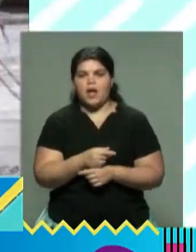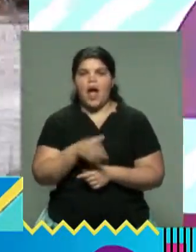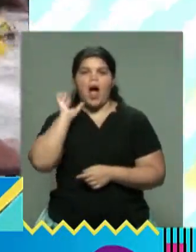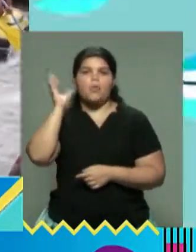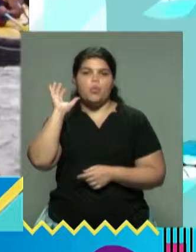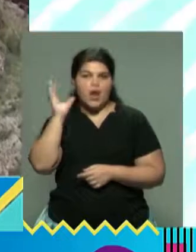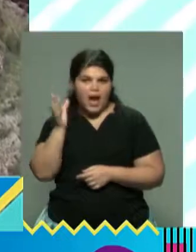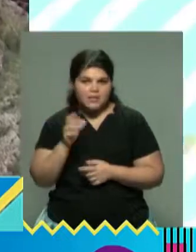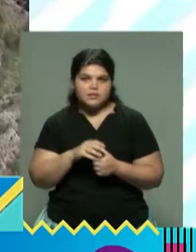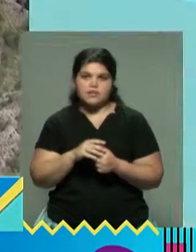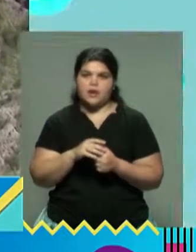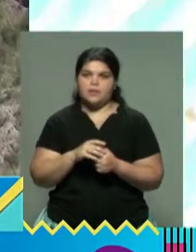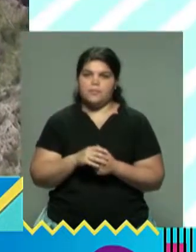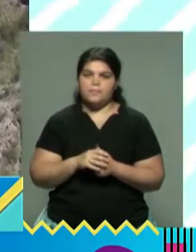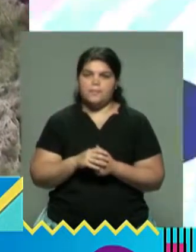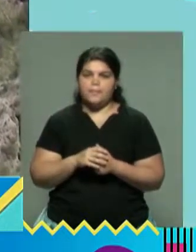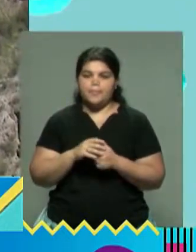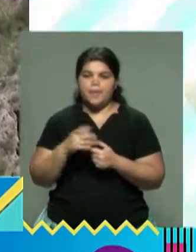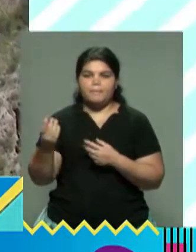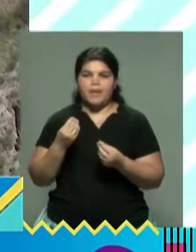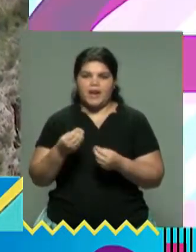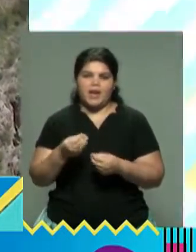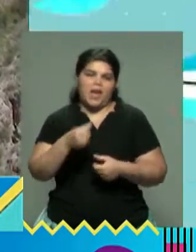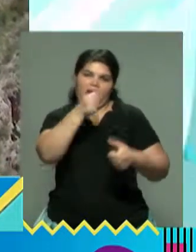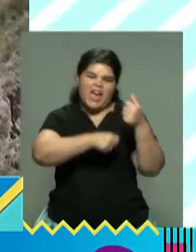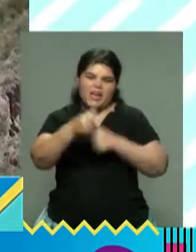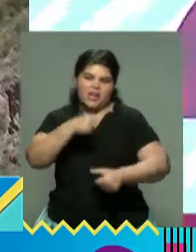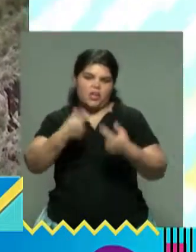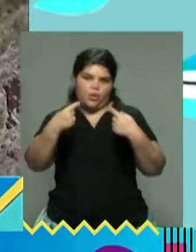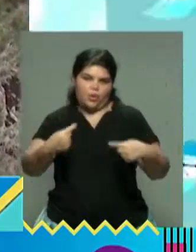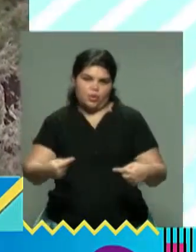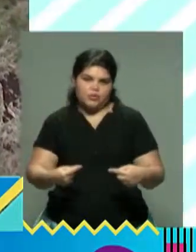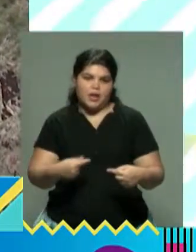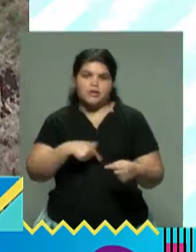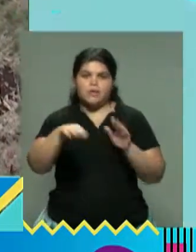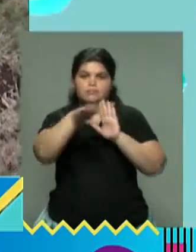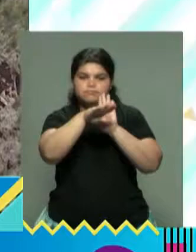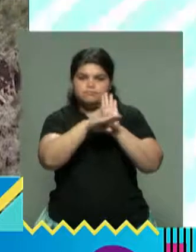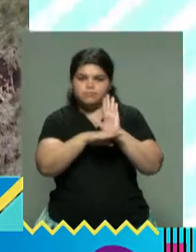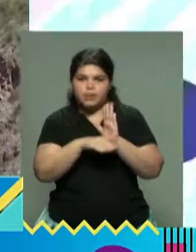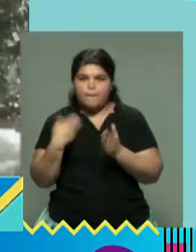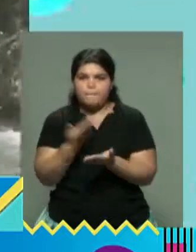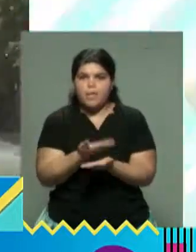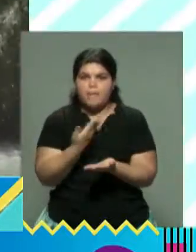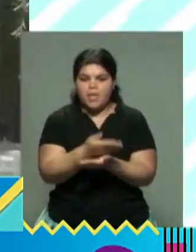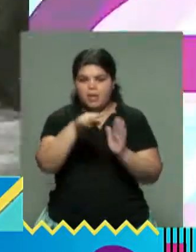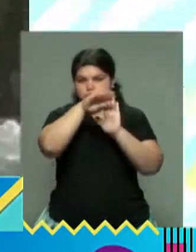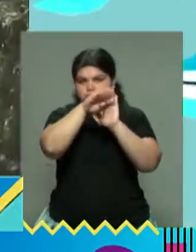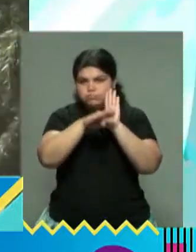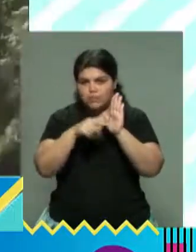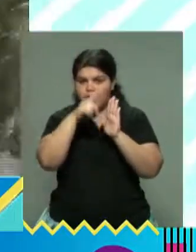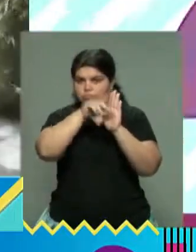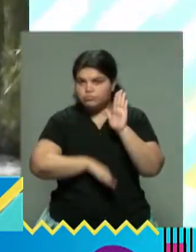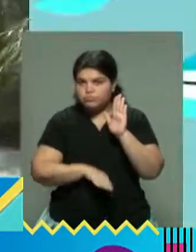ambulancia para trauma y bueno, una serie de requisitos bastante